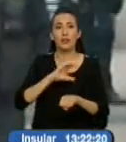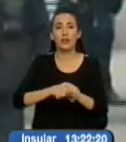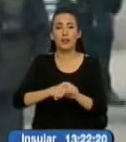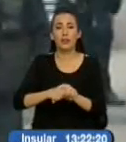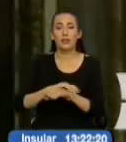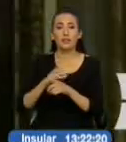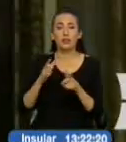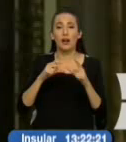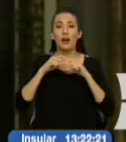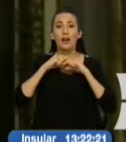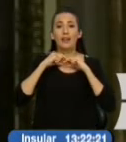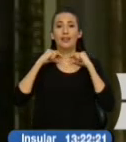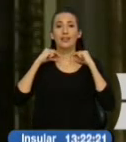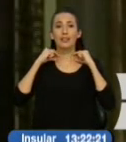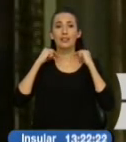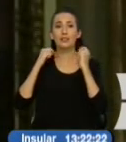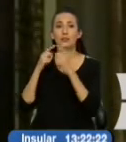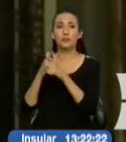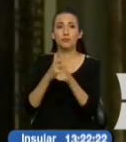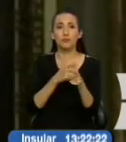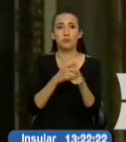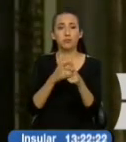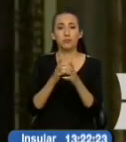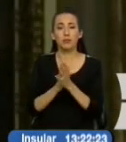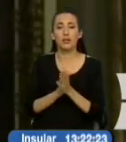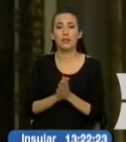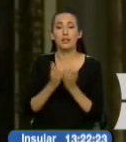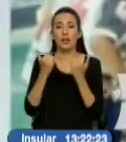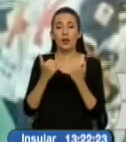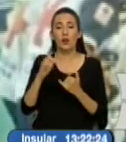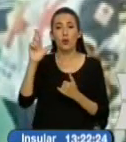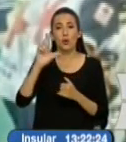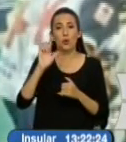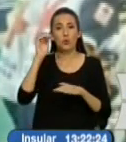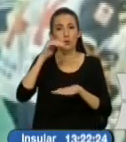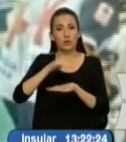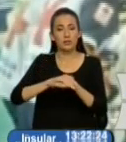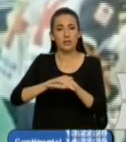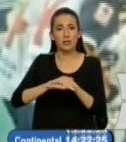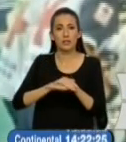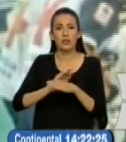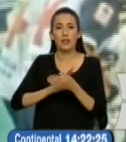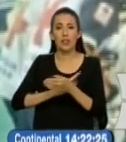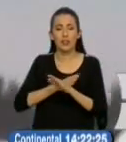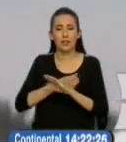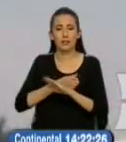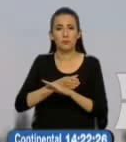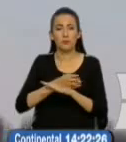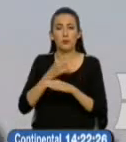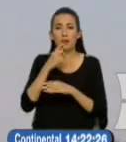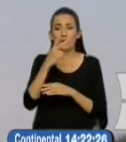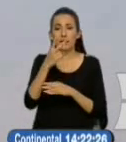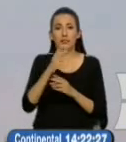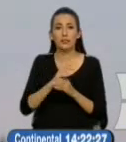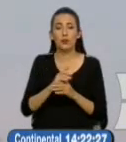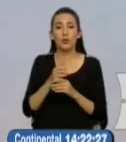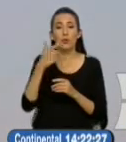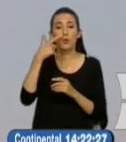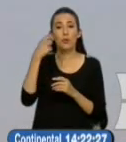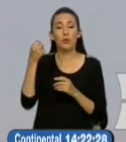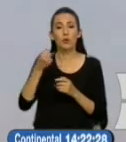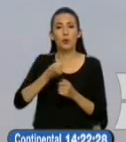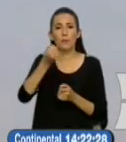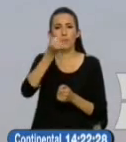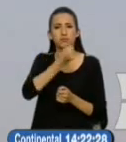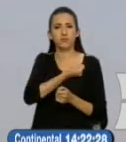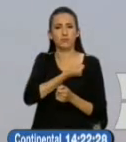el sacerdote Miguel Ángel Machorro de la tarde de este lunes, después de la misa de las 6 de la tarde. Un hombre lo hirió con un cuchillo